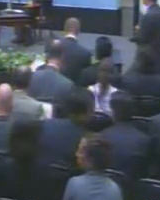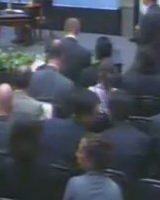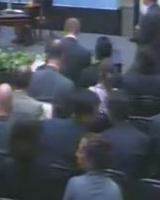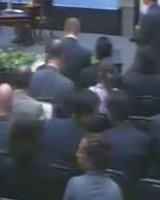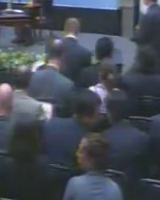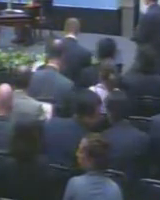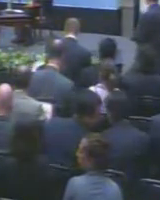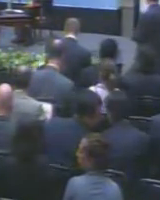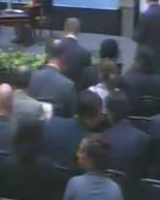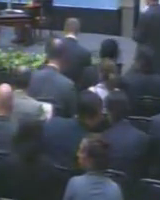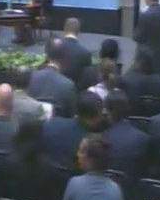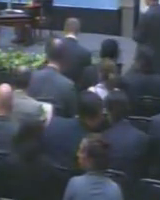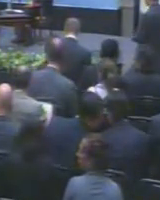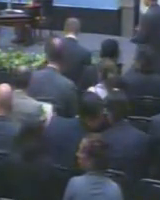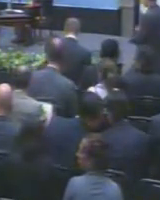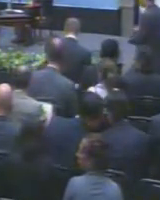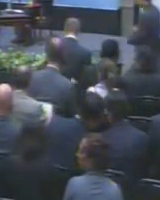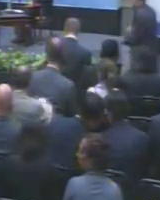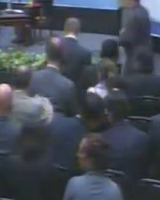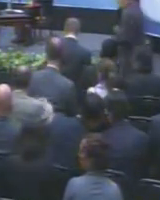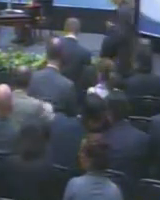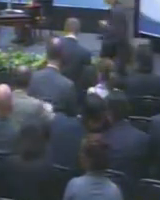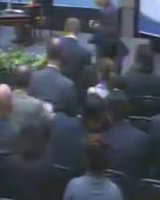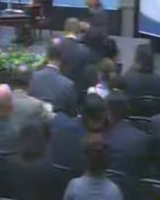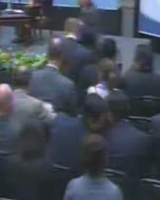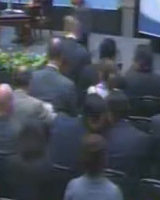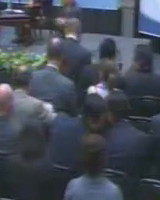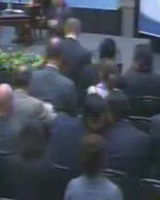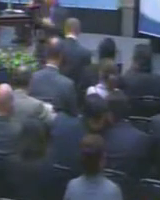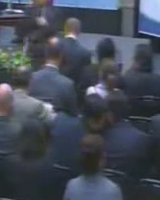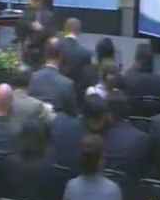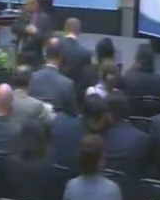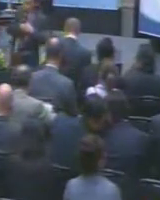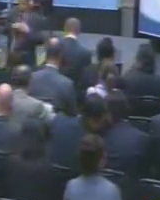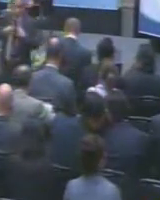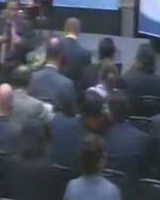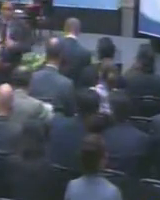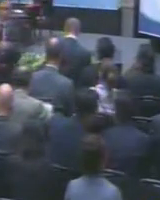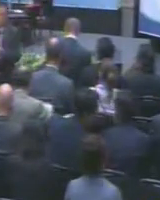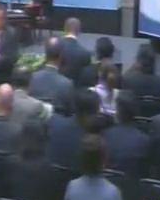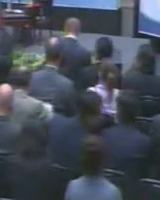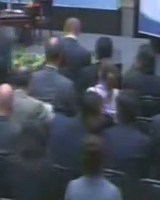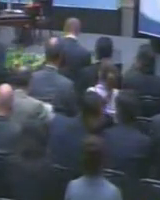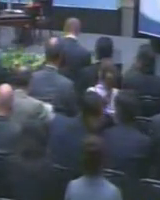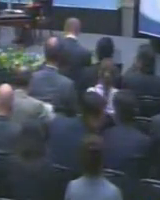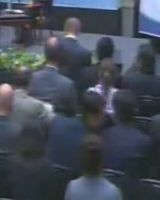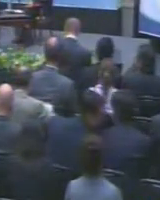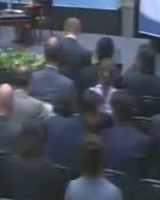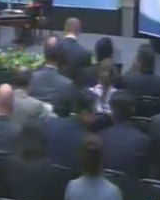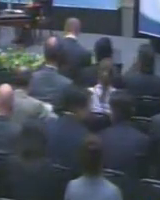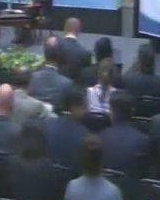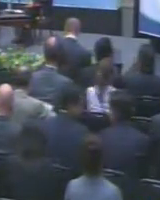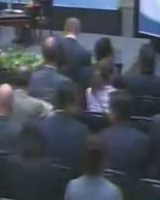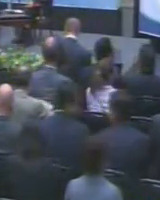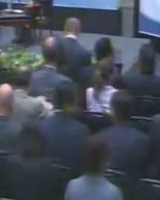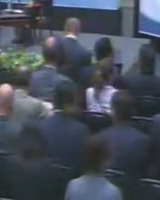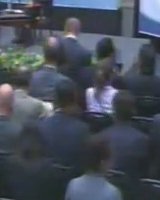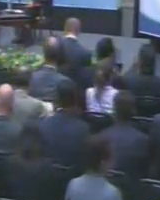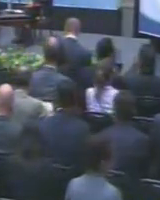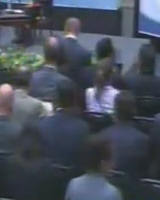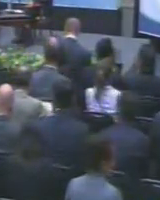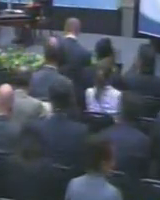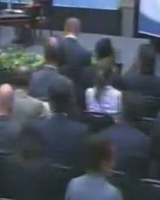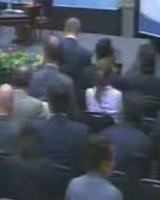Muchísimas gracias. Muy buenas tardes, señoras, señores diplomáticos, senadoras, senadores,